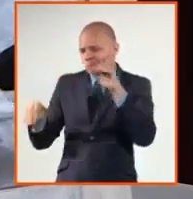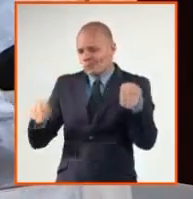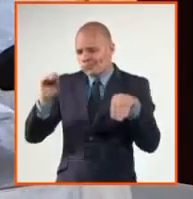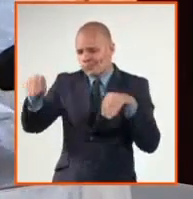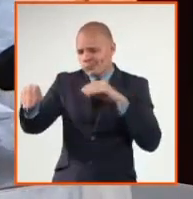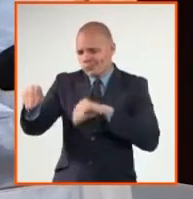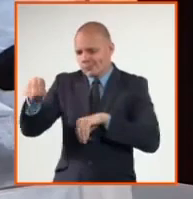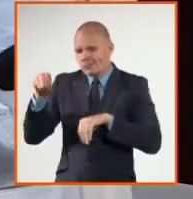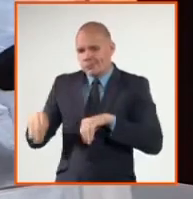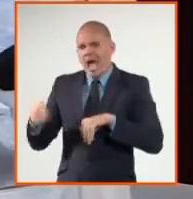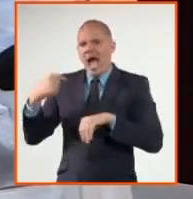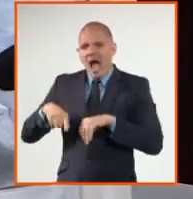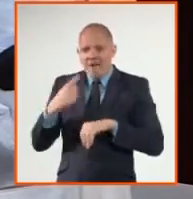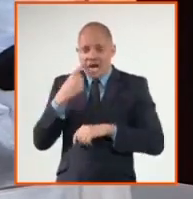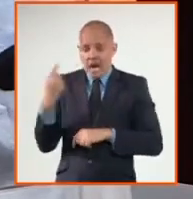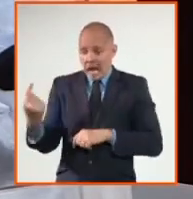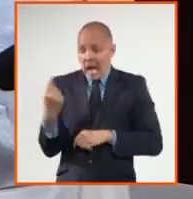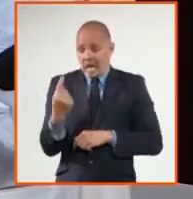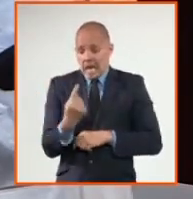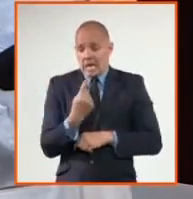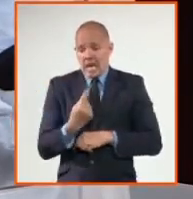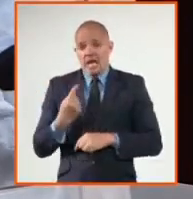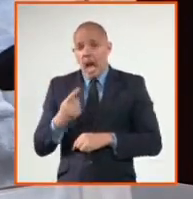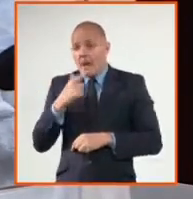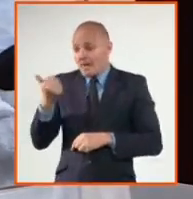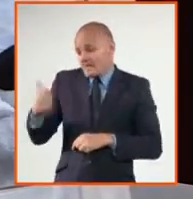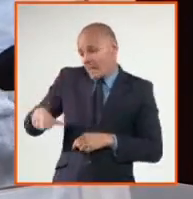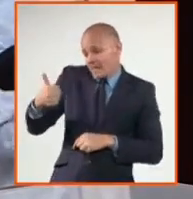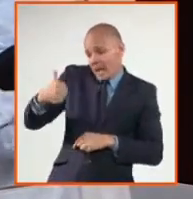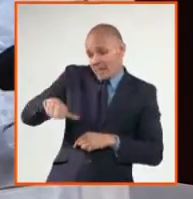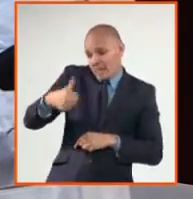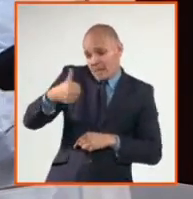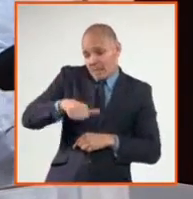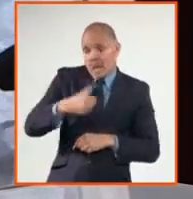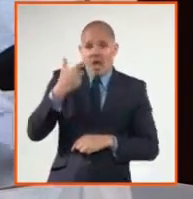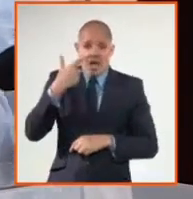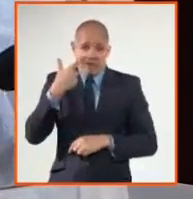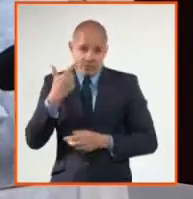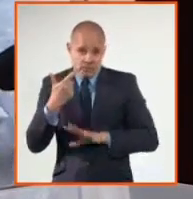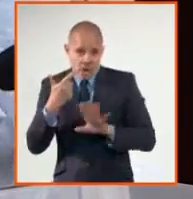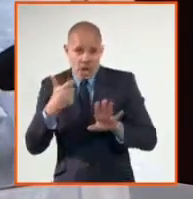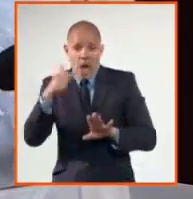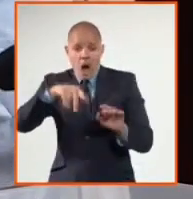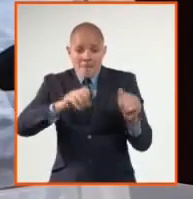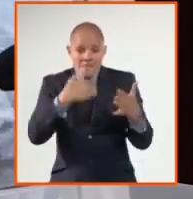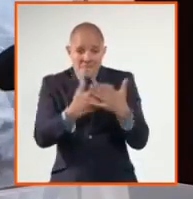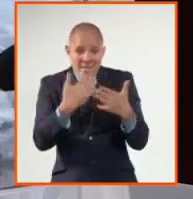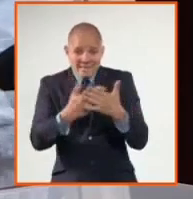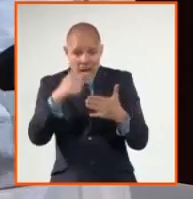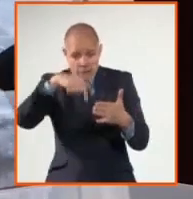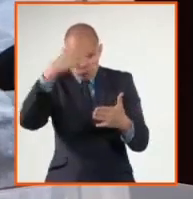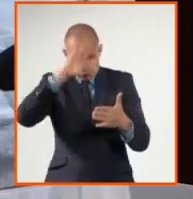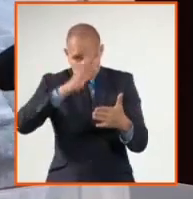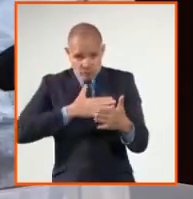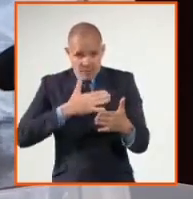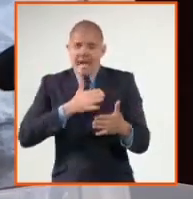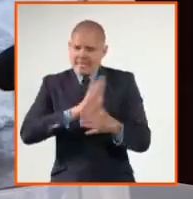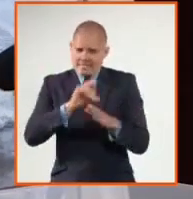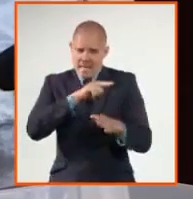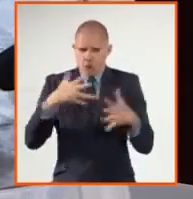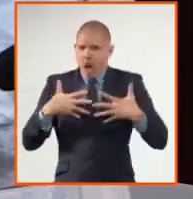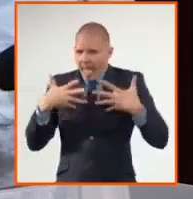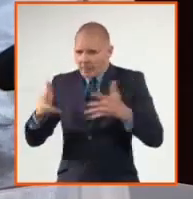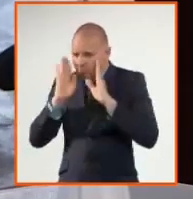tenemos la disposición de empresas nacionales para la construcción pero hay que adquirir las materias primas para poder construirla de